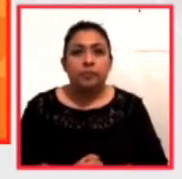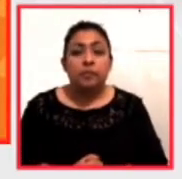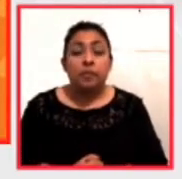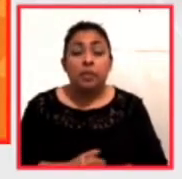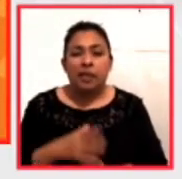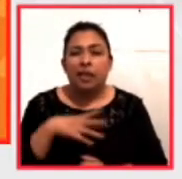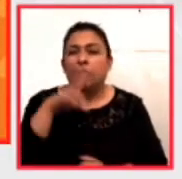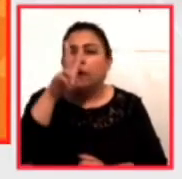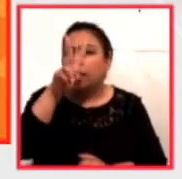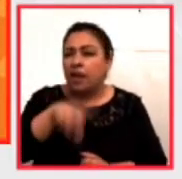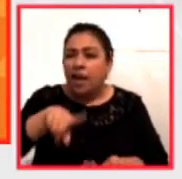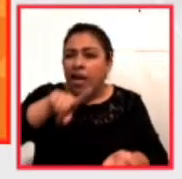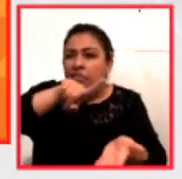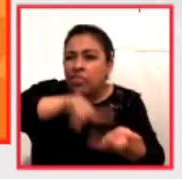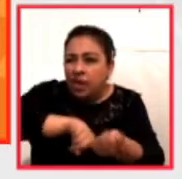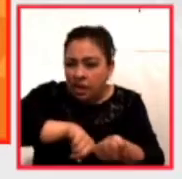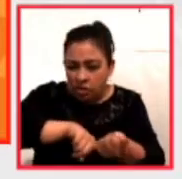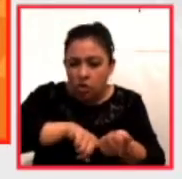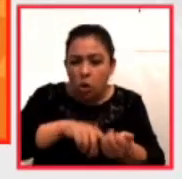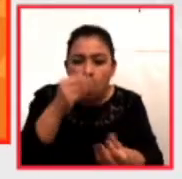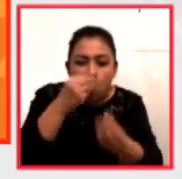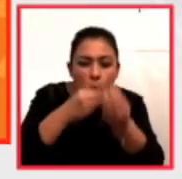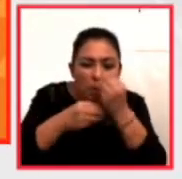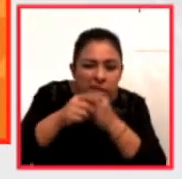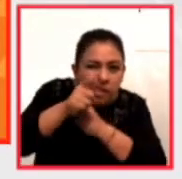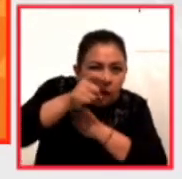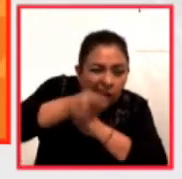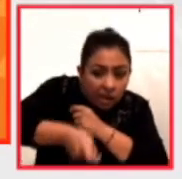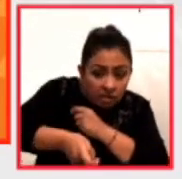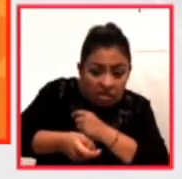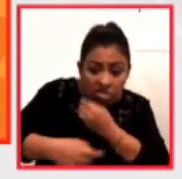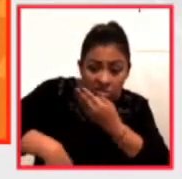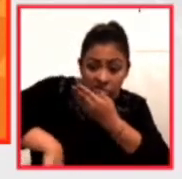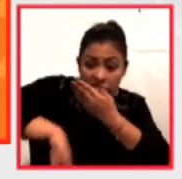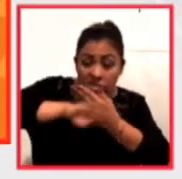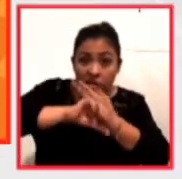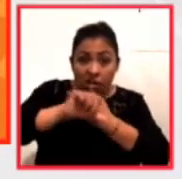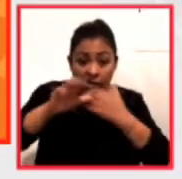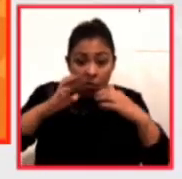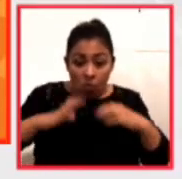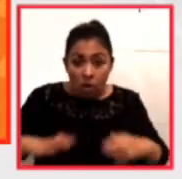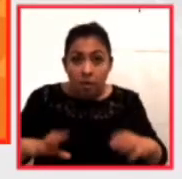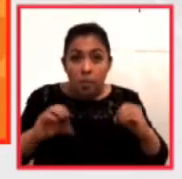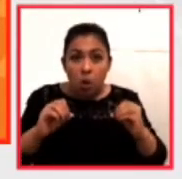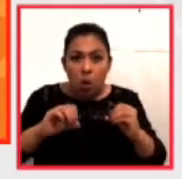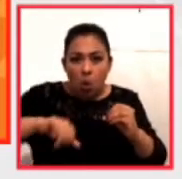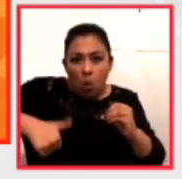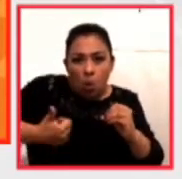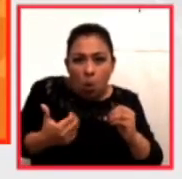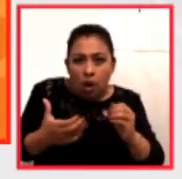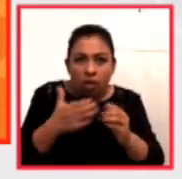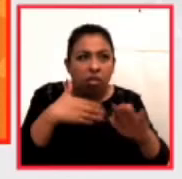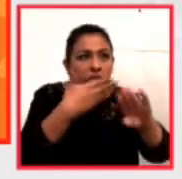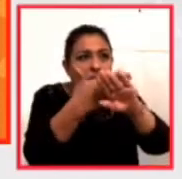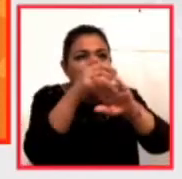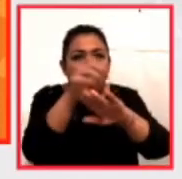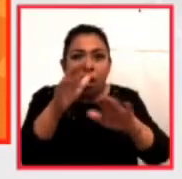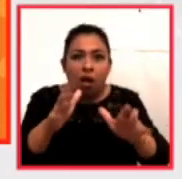qué contienen los alimentos que consumes? ¿Si pueden causar daño a tu organismo o si sus empaques afectan al medio ambiente? Estas